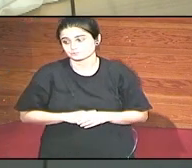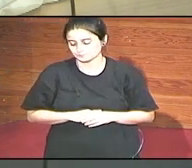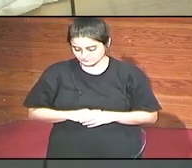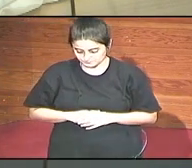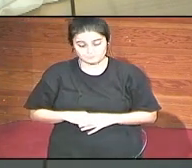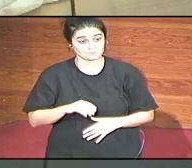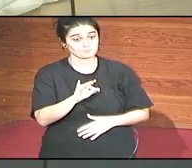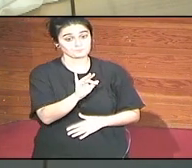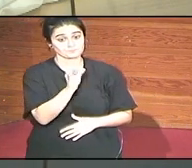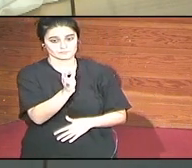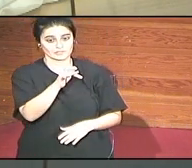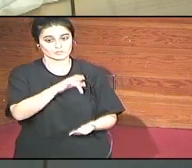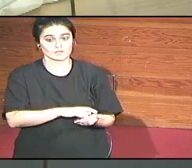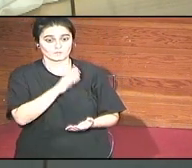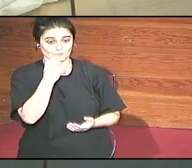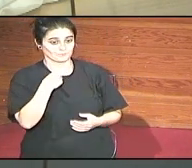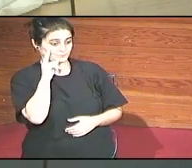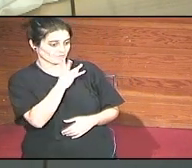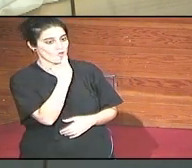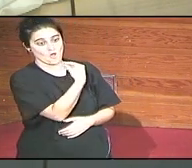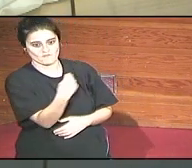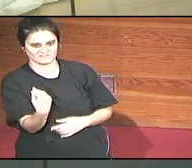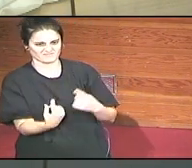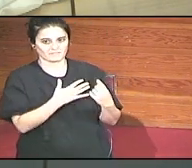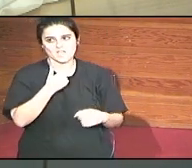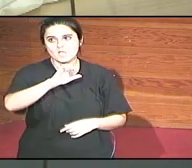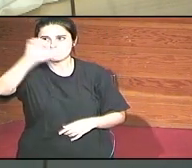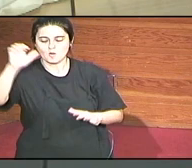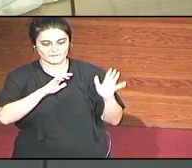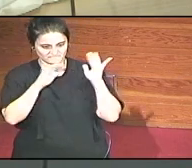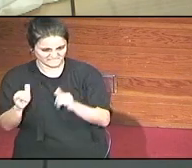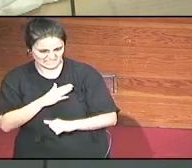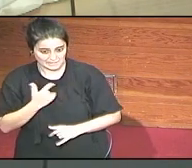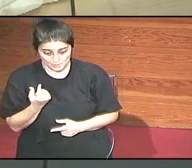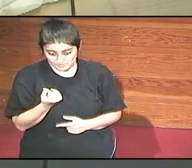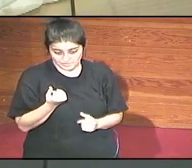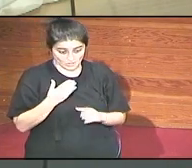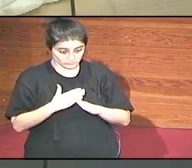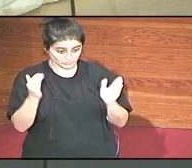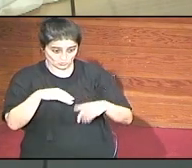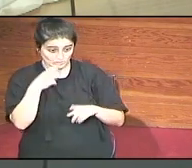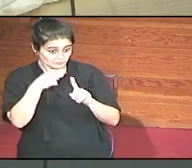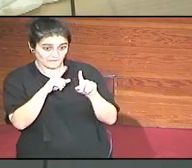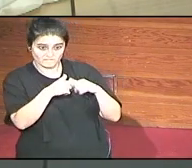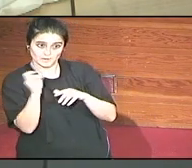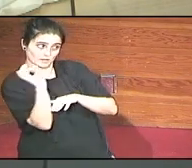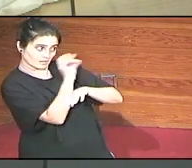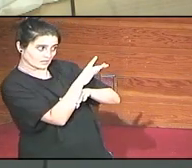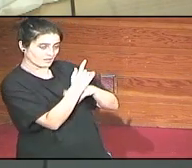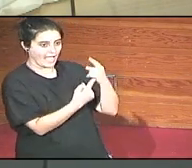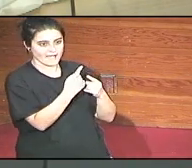por la presión de llegar a europa y no tener dinero suficiente para enviar e incluso cortan las